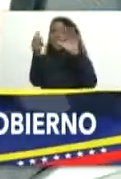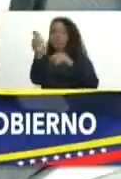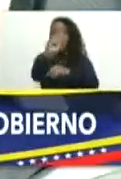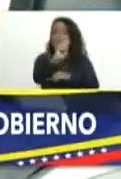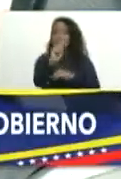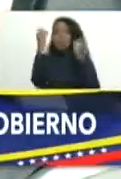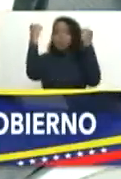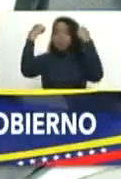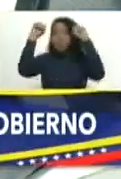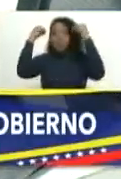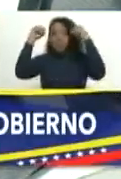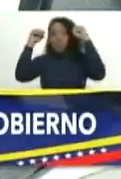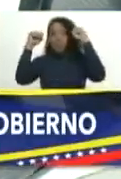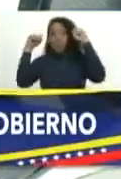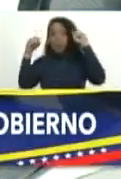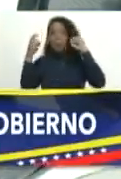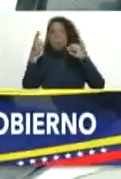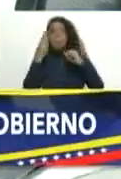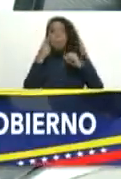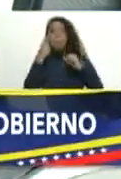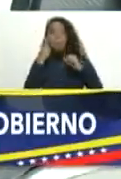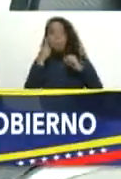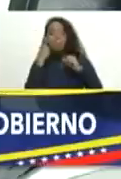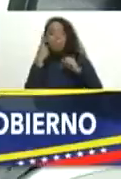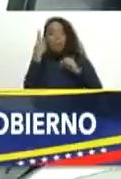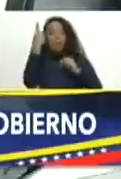pueblo, vamos a priorizar